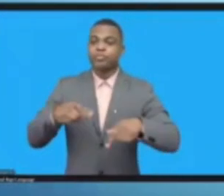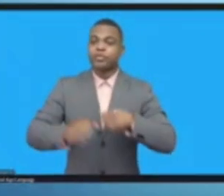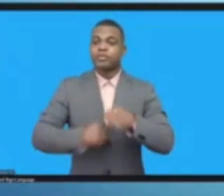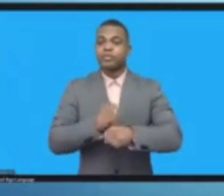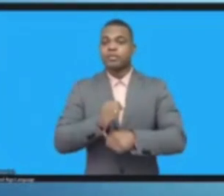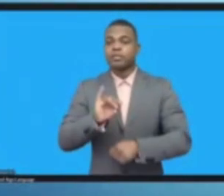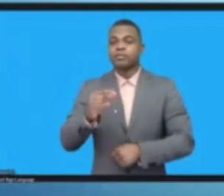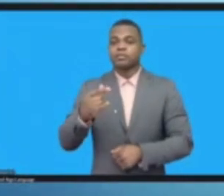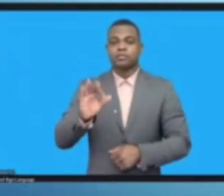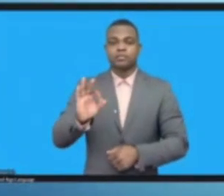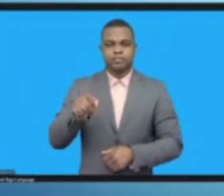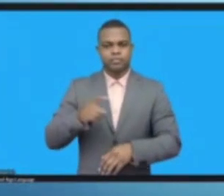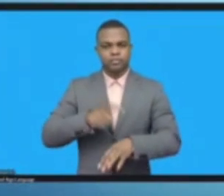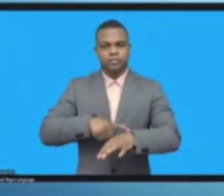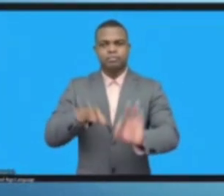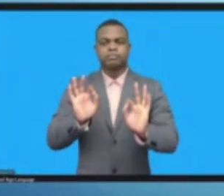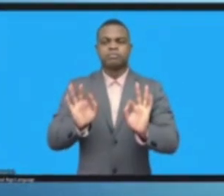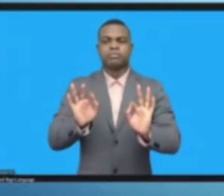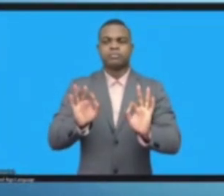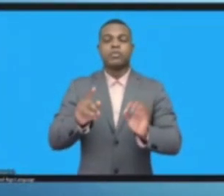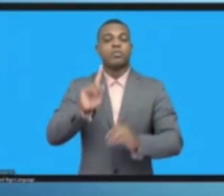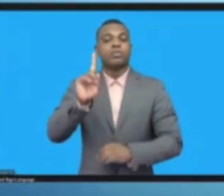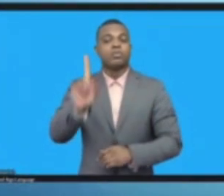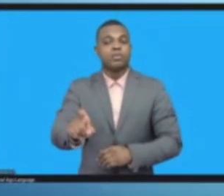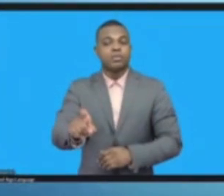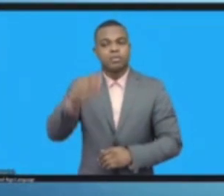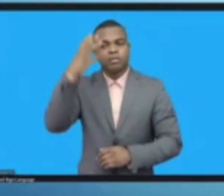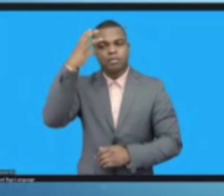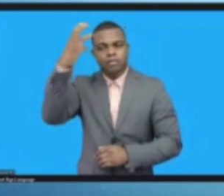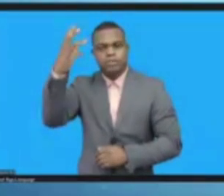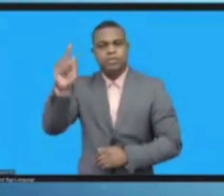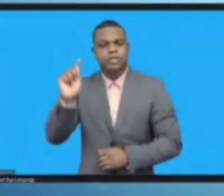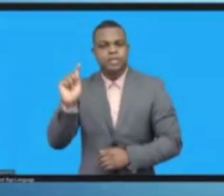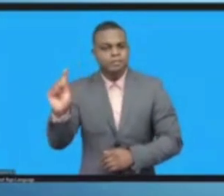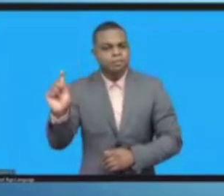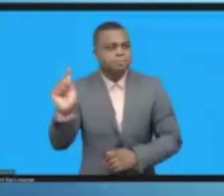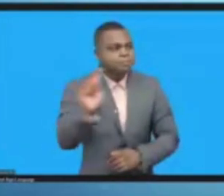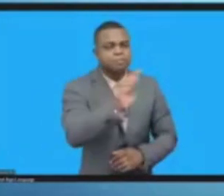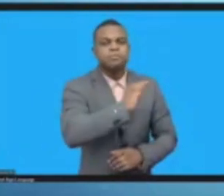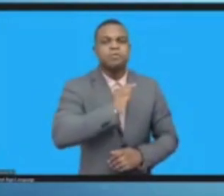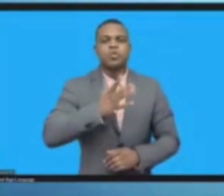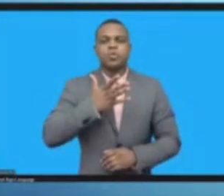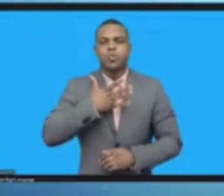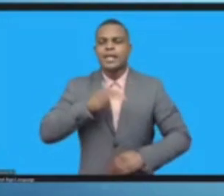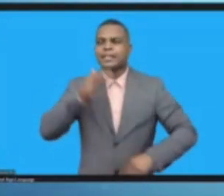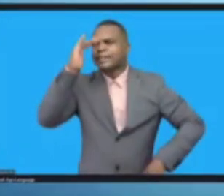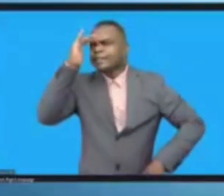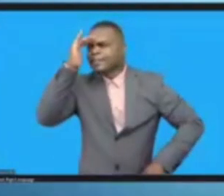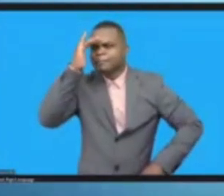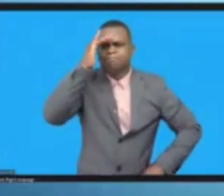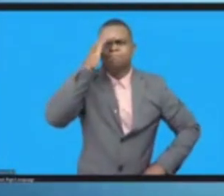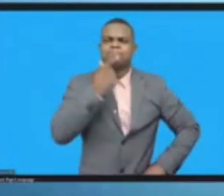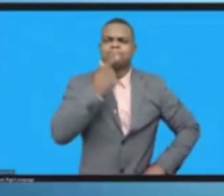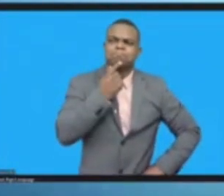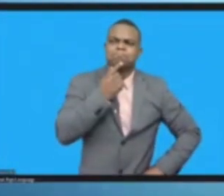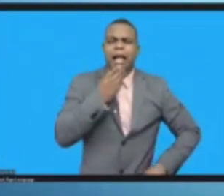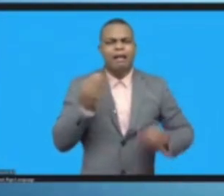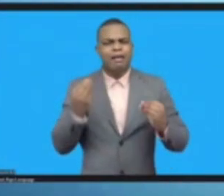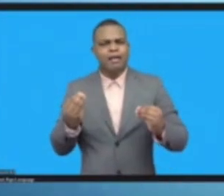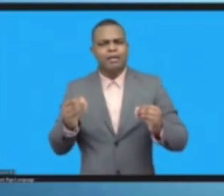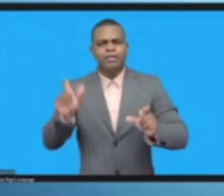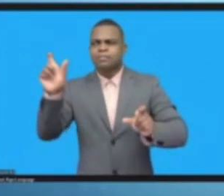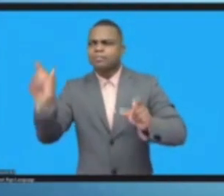ciudadanos el sector tecnológico está experimentando sus propias